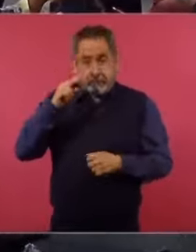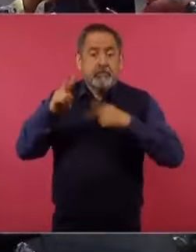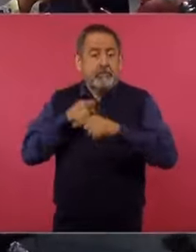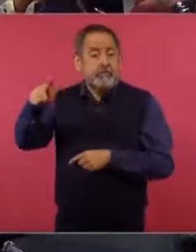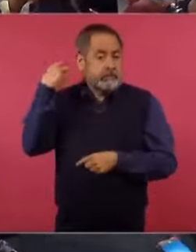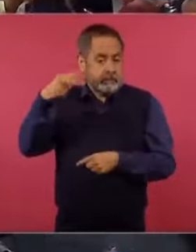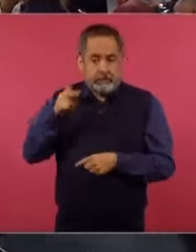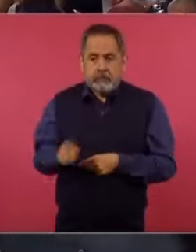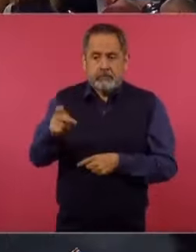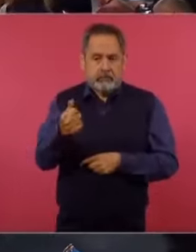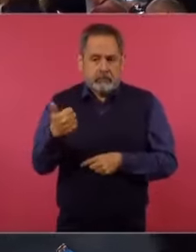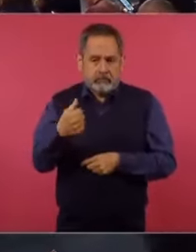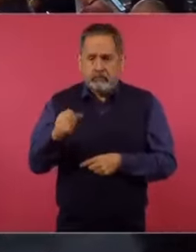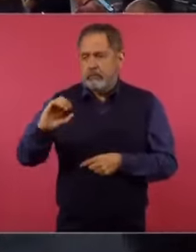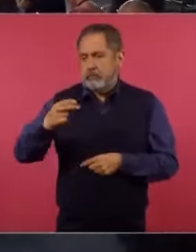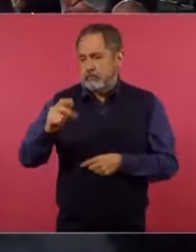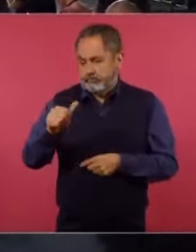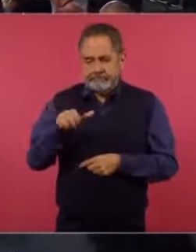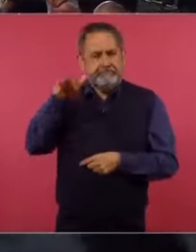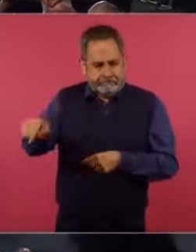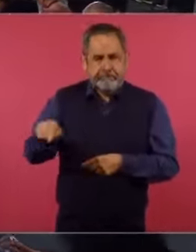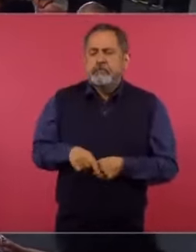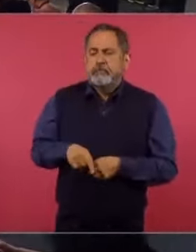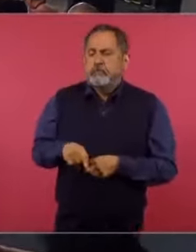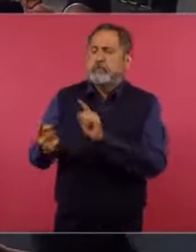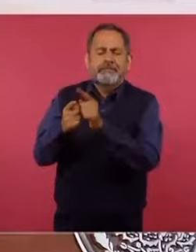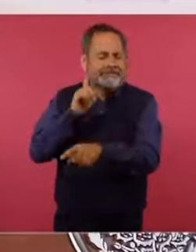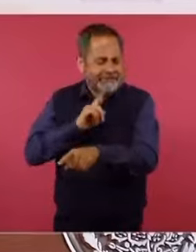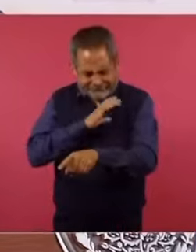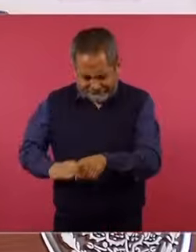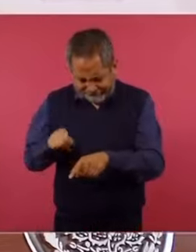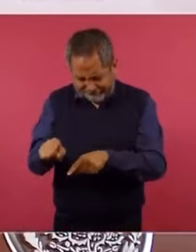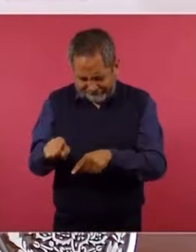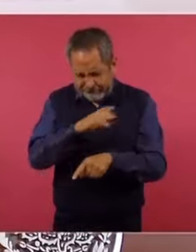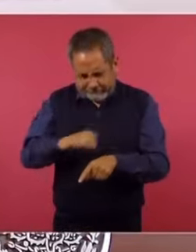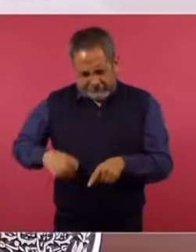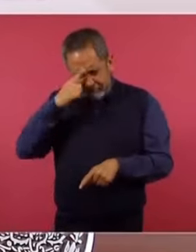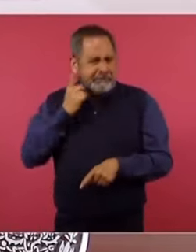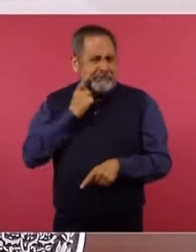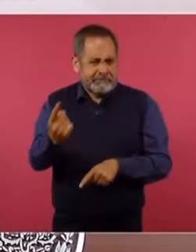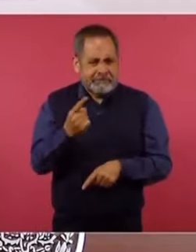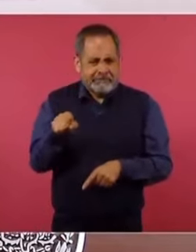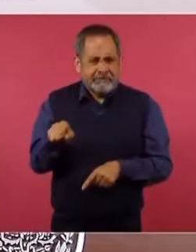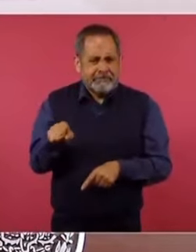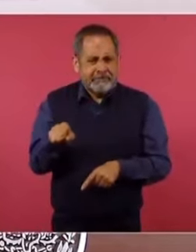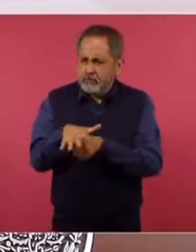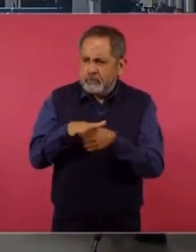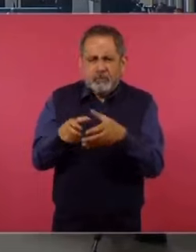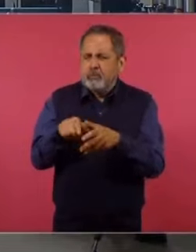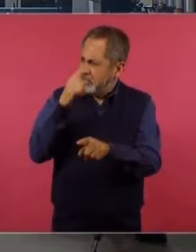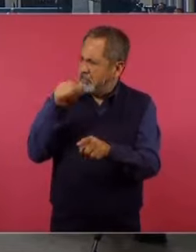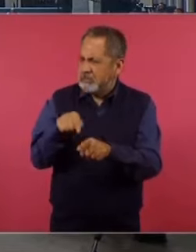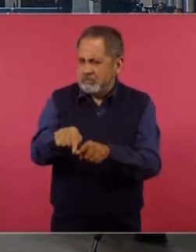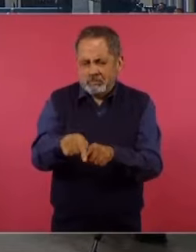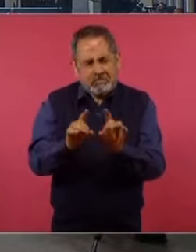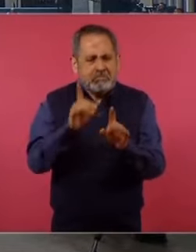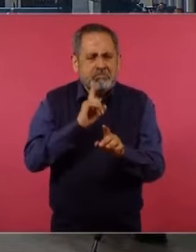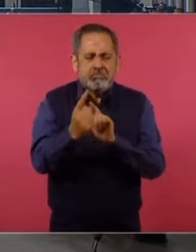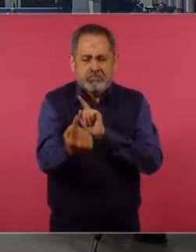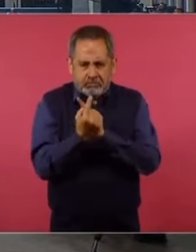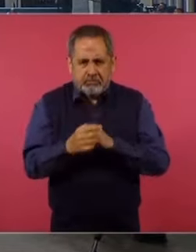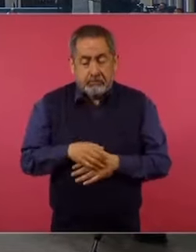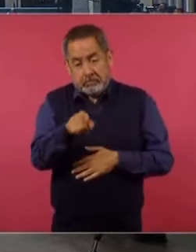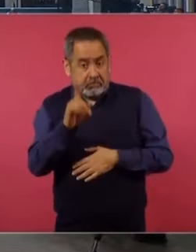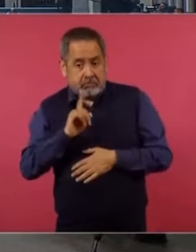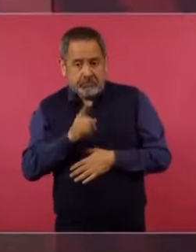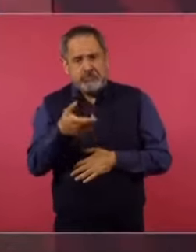Chuapas, Veracruz. Y se aparece la candidata, creo que era candidata a diputada local. ¿Sí? Y me